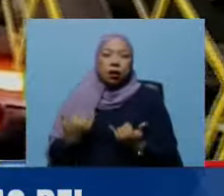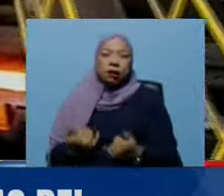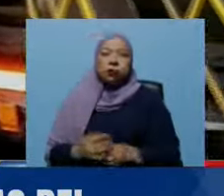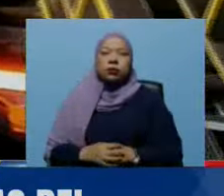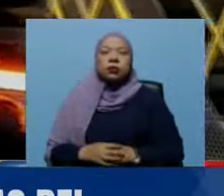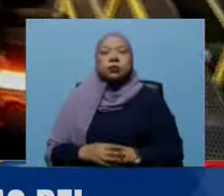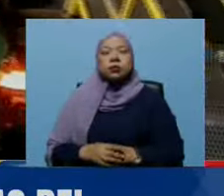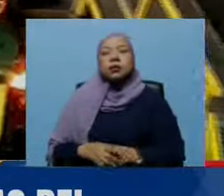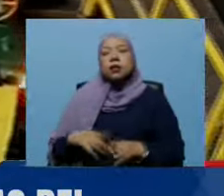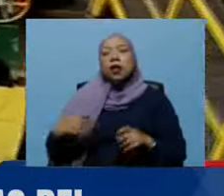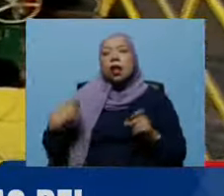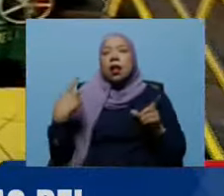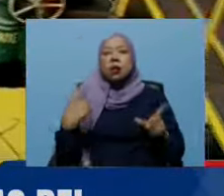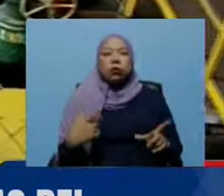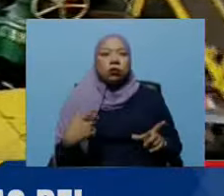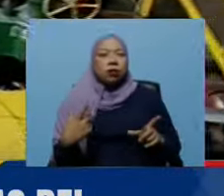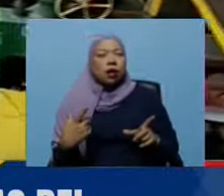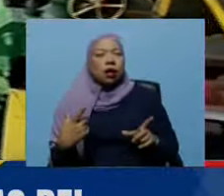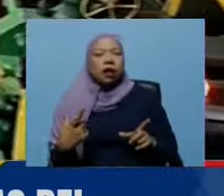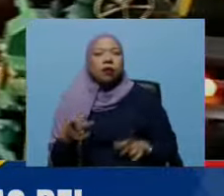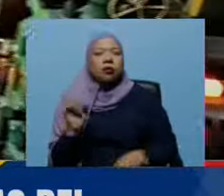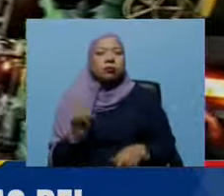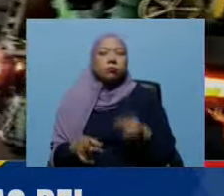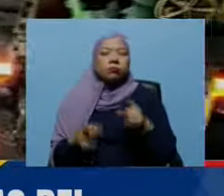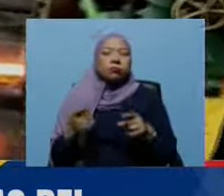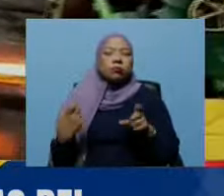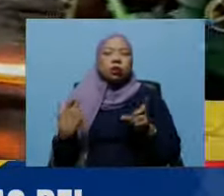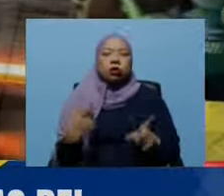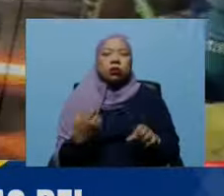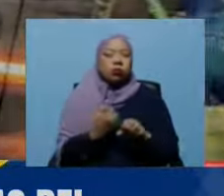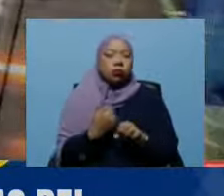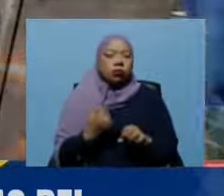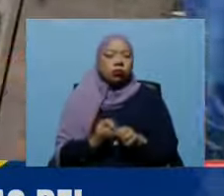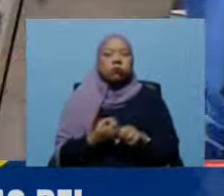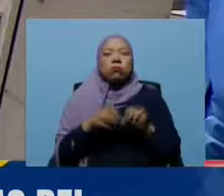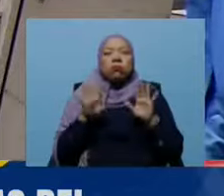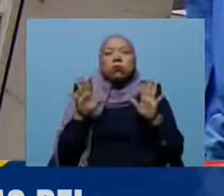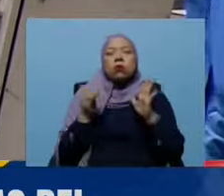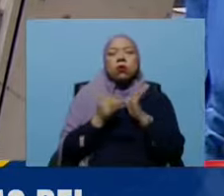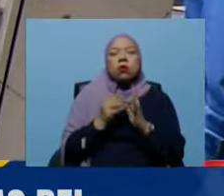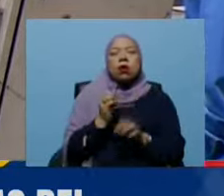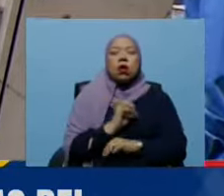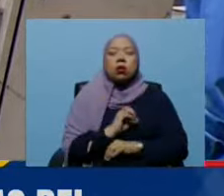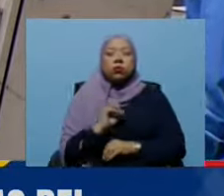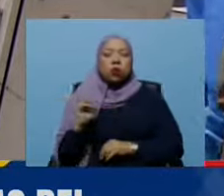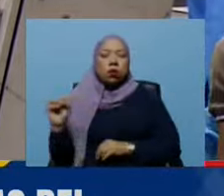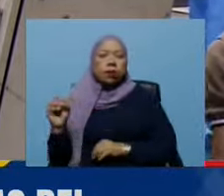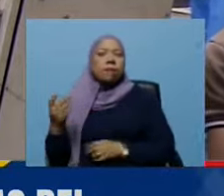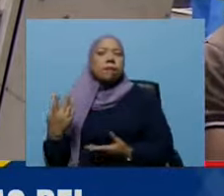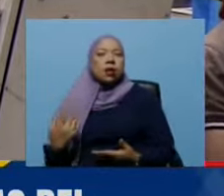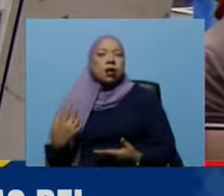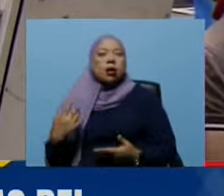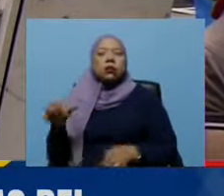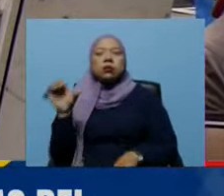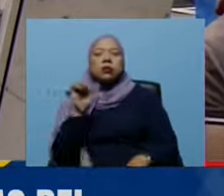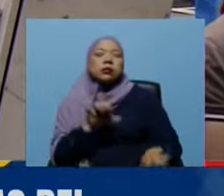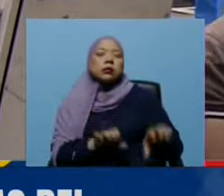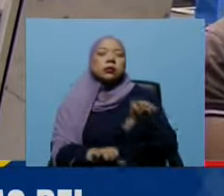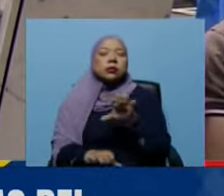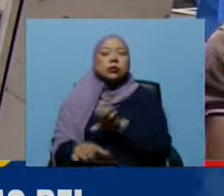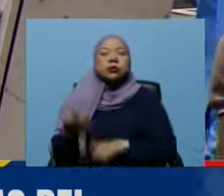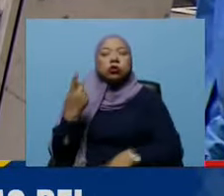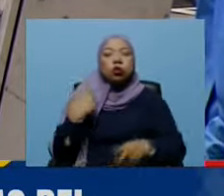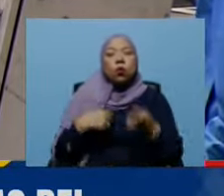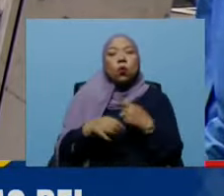La certificación también está incluida. La certificación ISO 9000 para competir en el mercado internacional. Bueno, así es, como ha